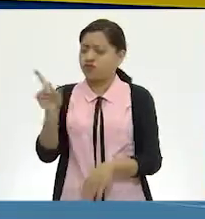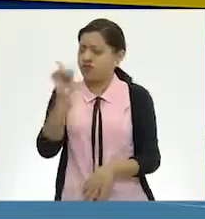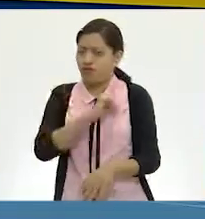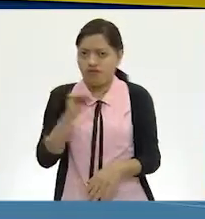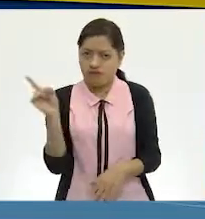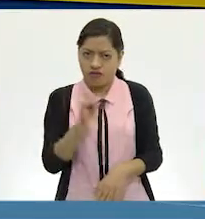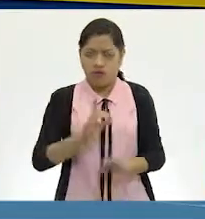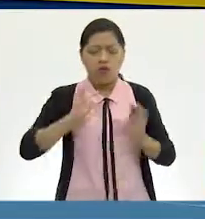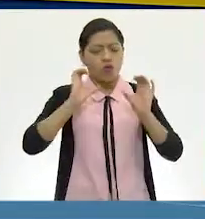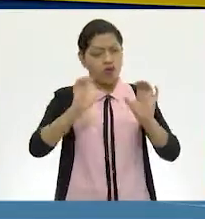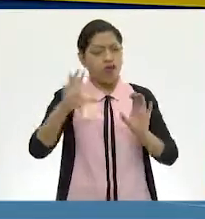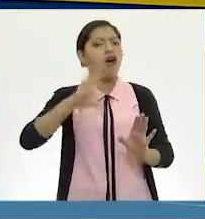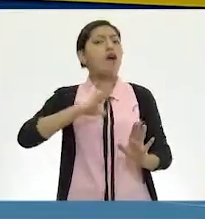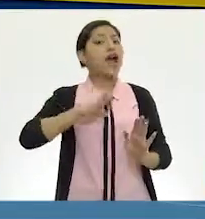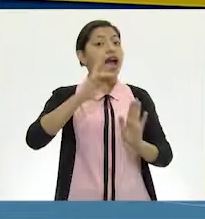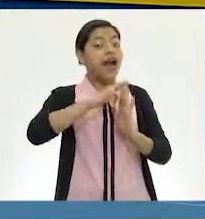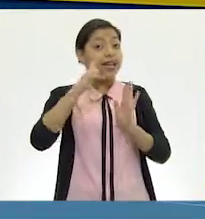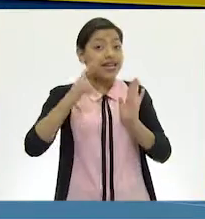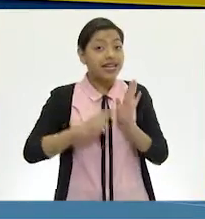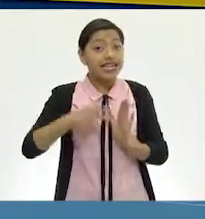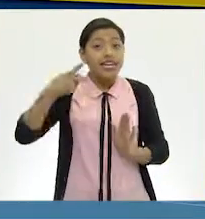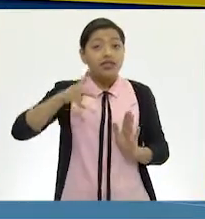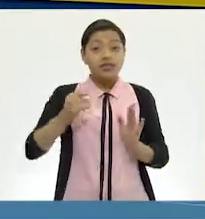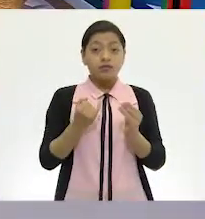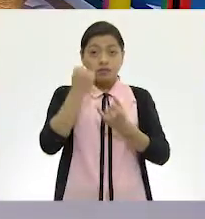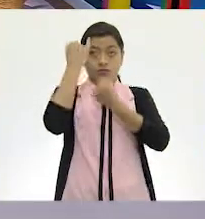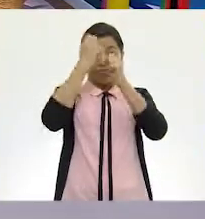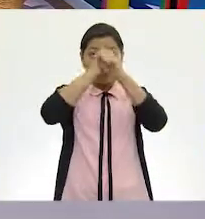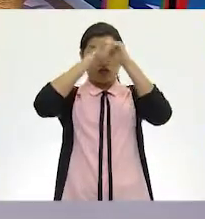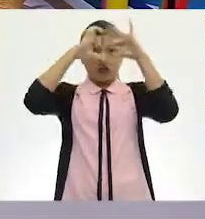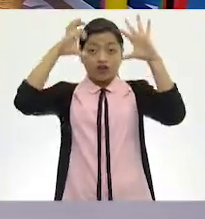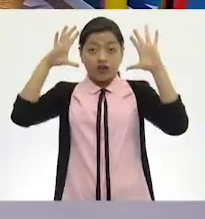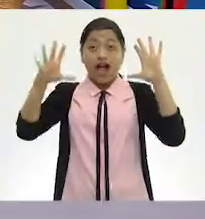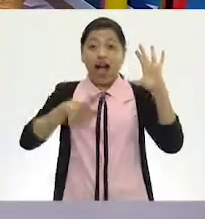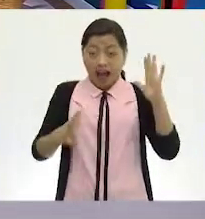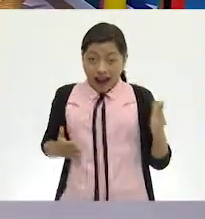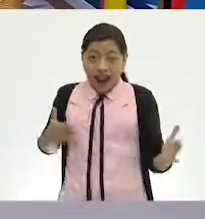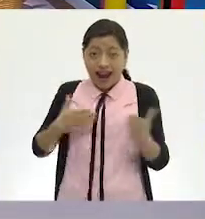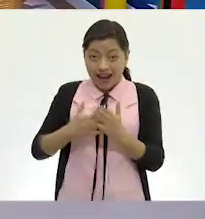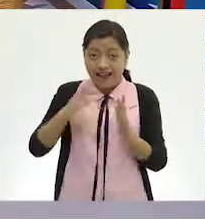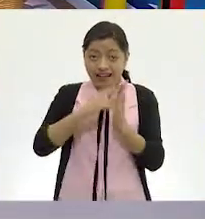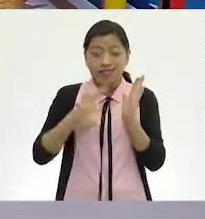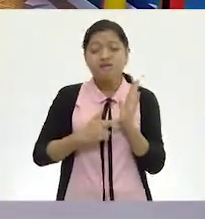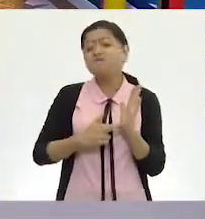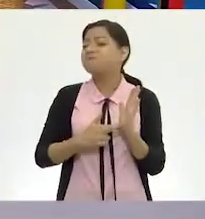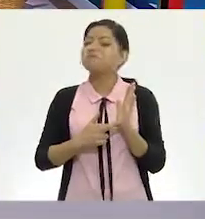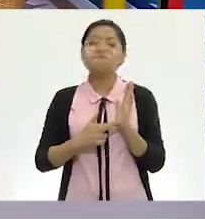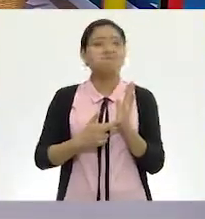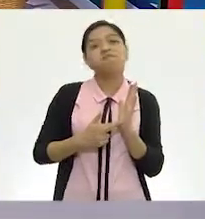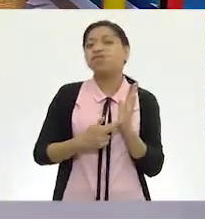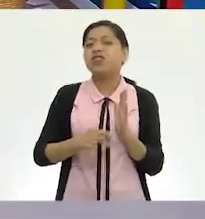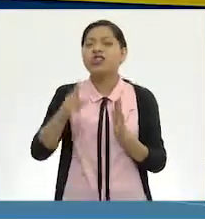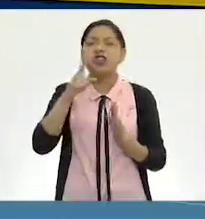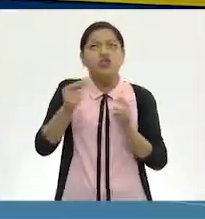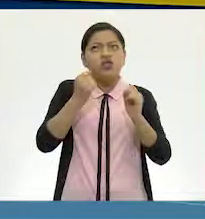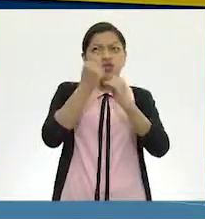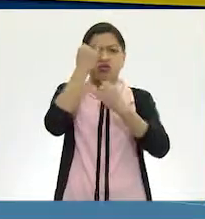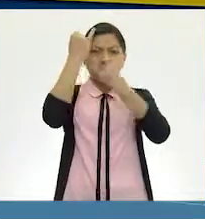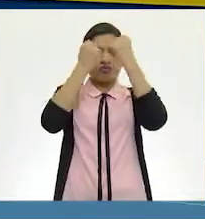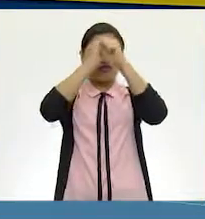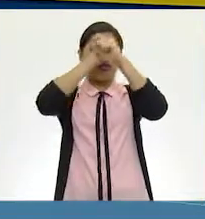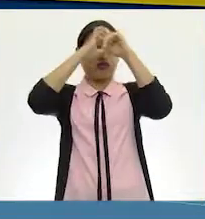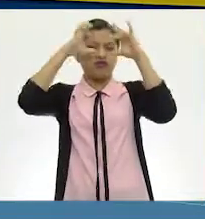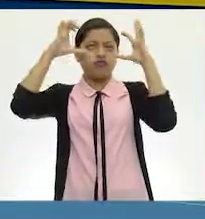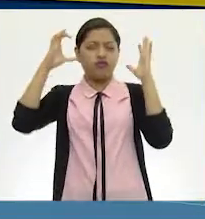reglas. Pero creativamente no hay límites. Eso lo hemos dicho muchas veces. ¿Sí? Se trata de explorar caminos nuevos,